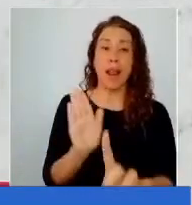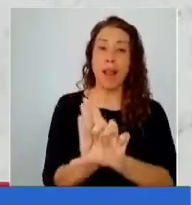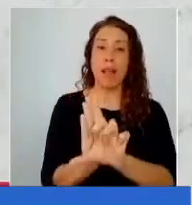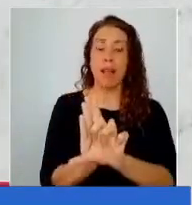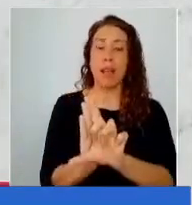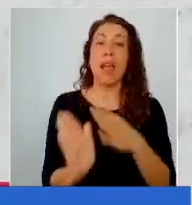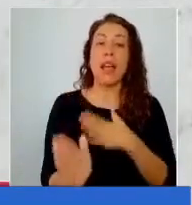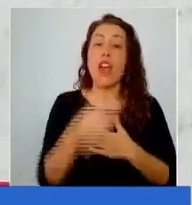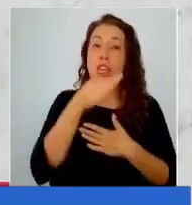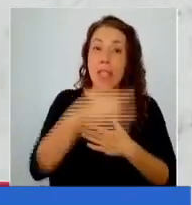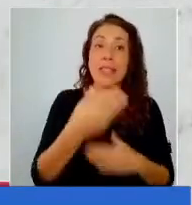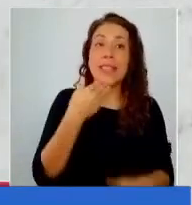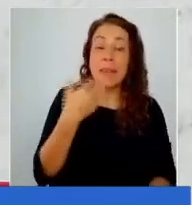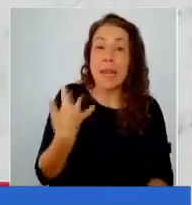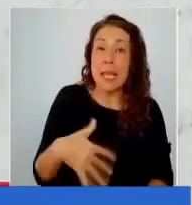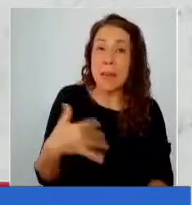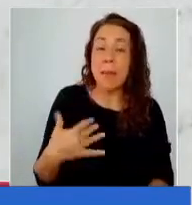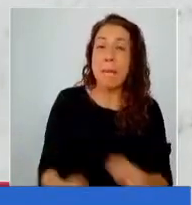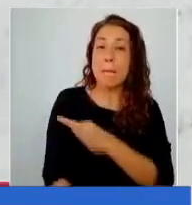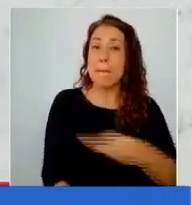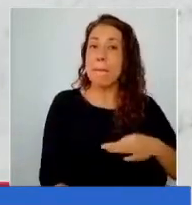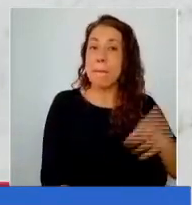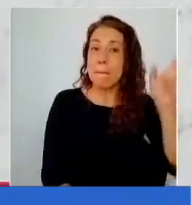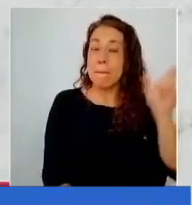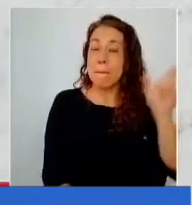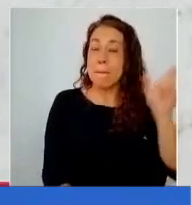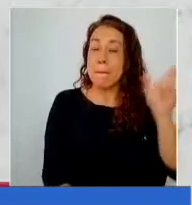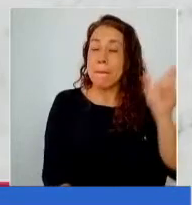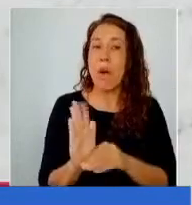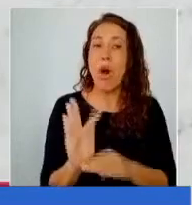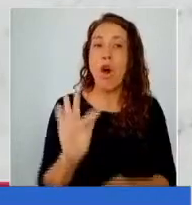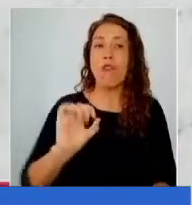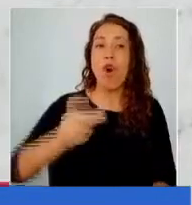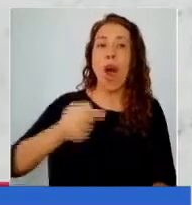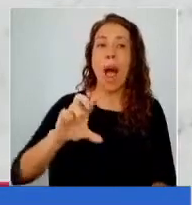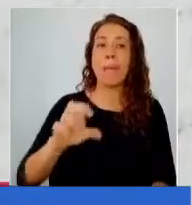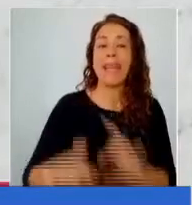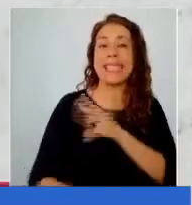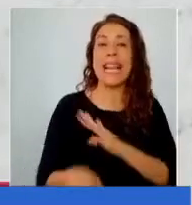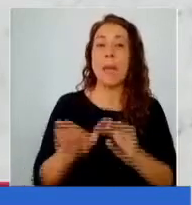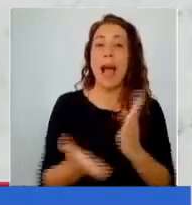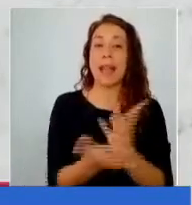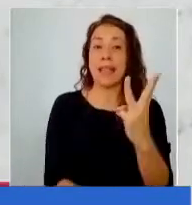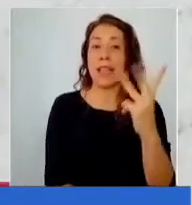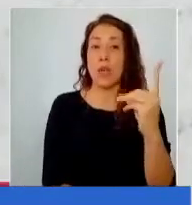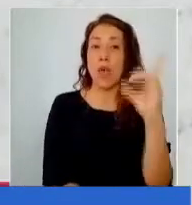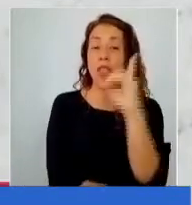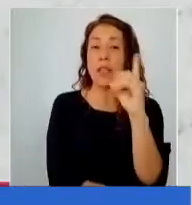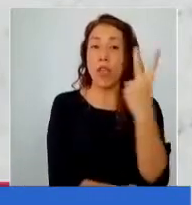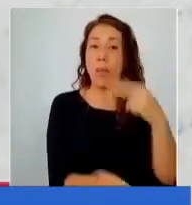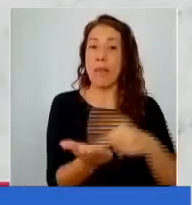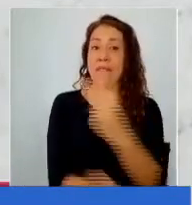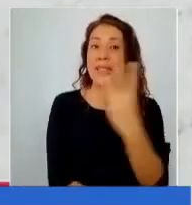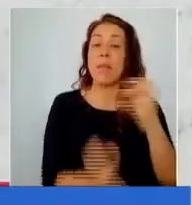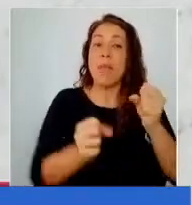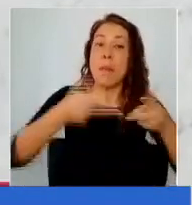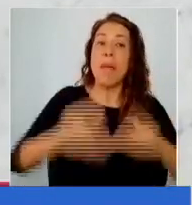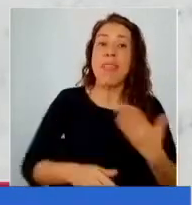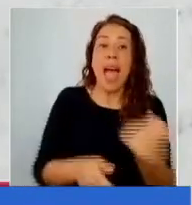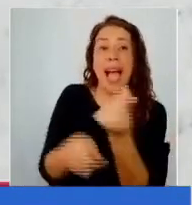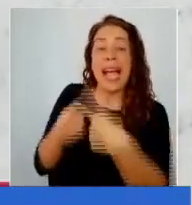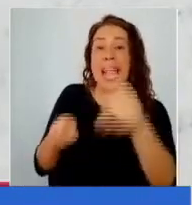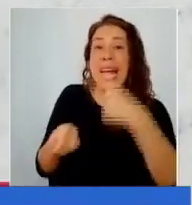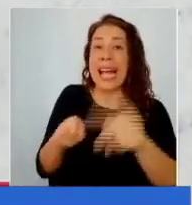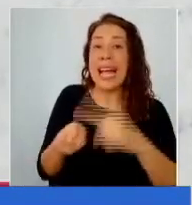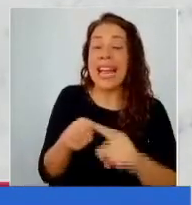igual al ministro lo del programa fogata chilapolla 31 de diciembre de 2023 permitirá otorgar crédito con garantía Estatal